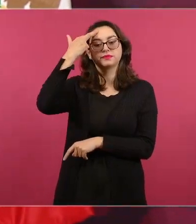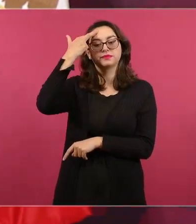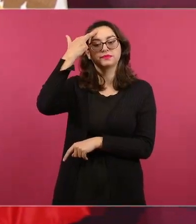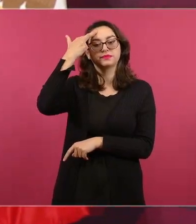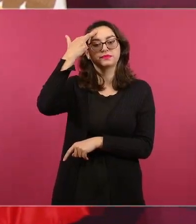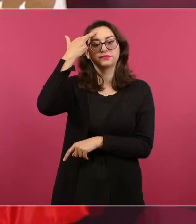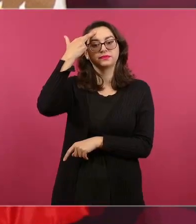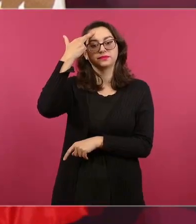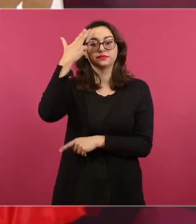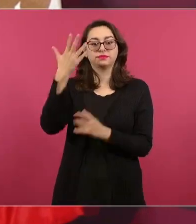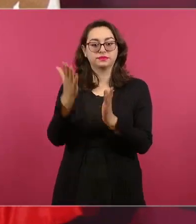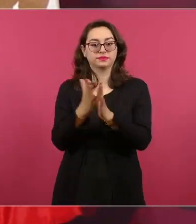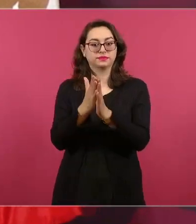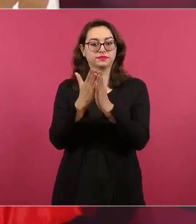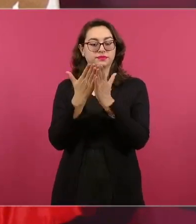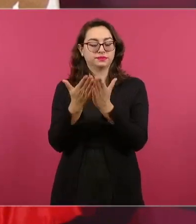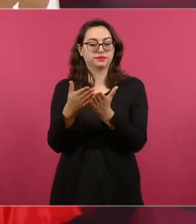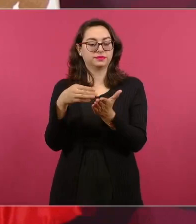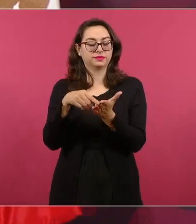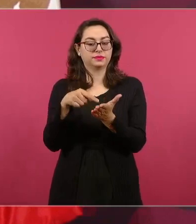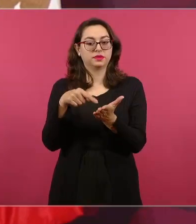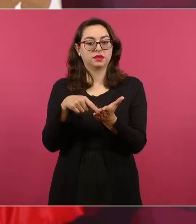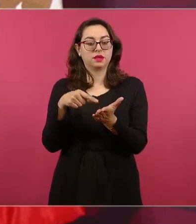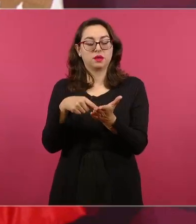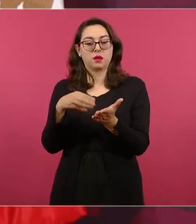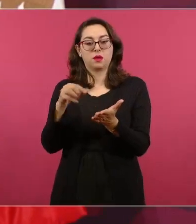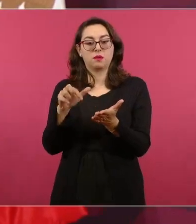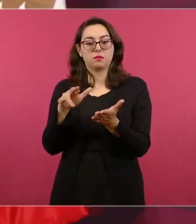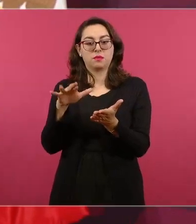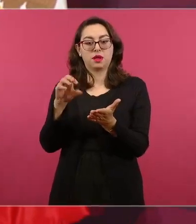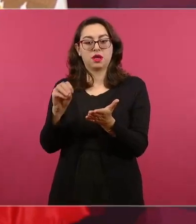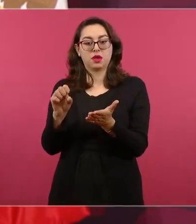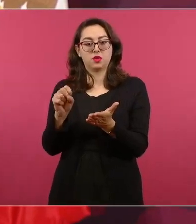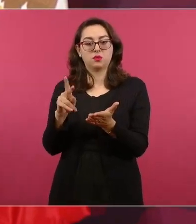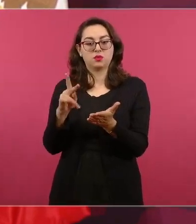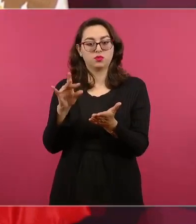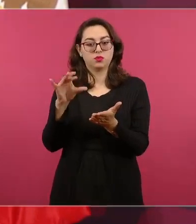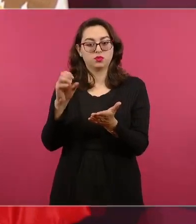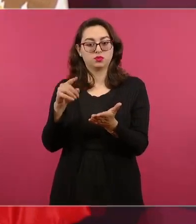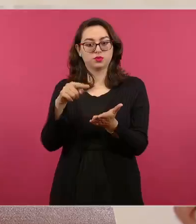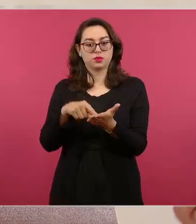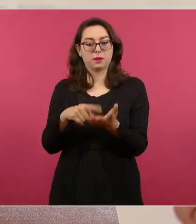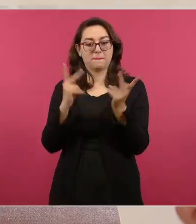de Mario Puzo, El Padrino,